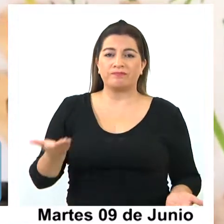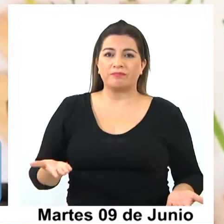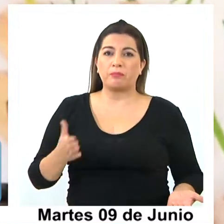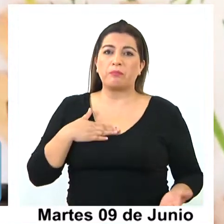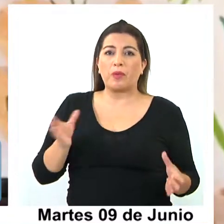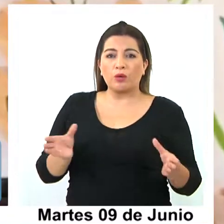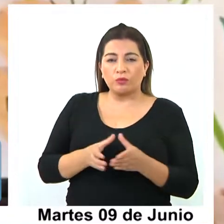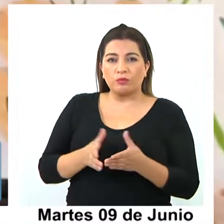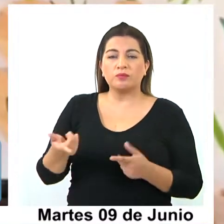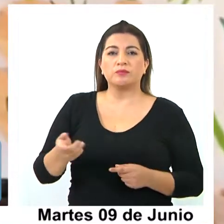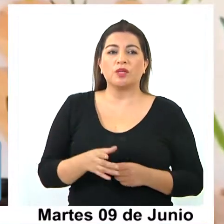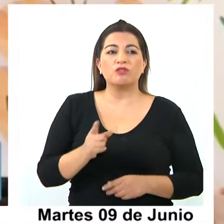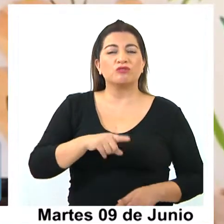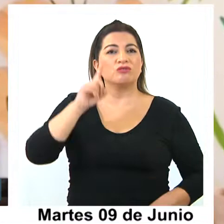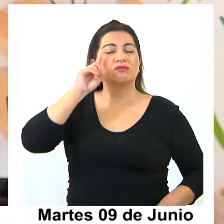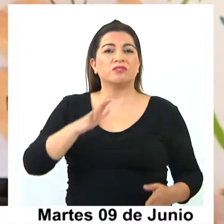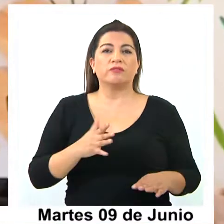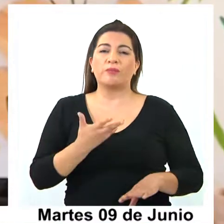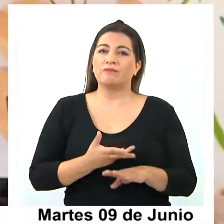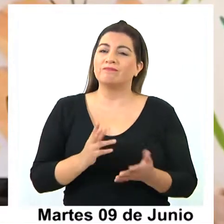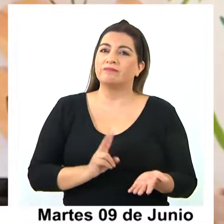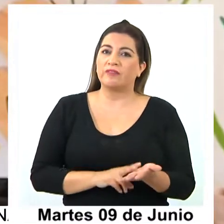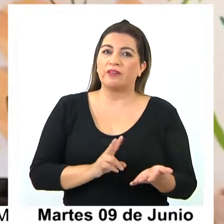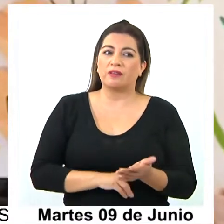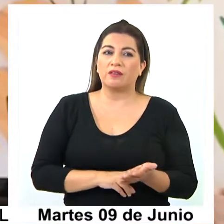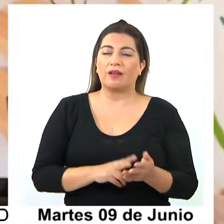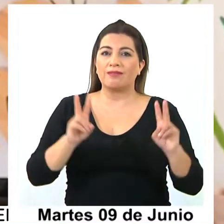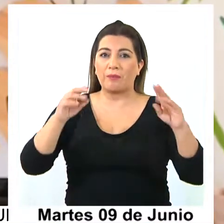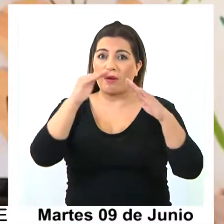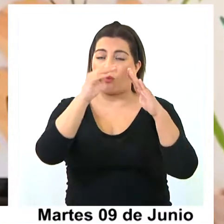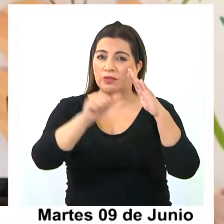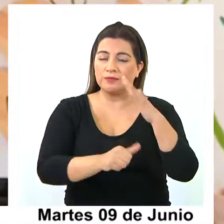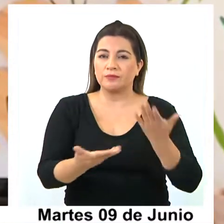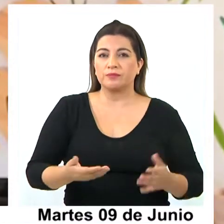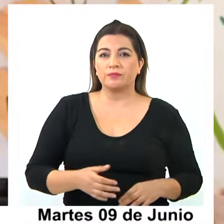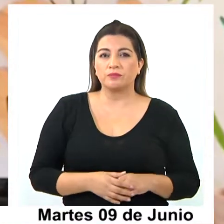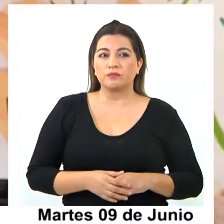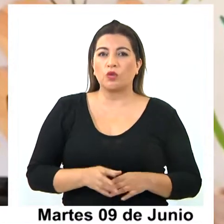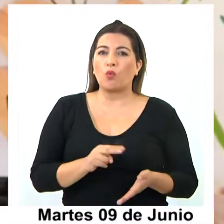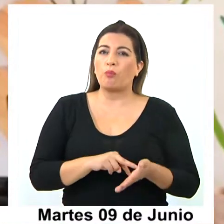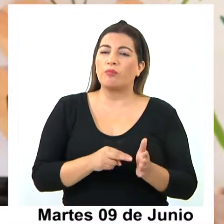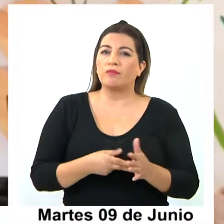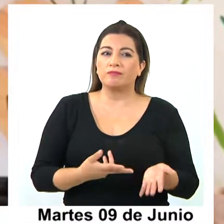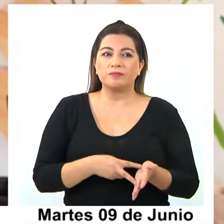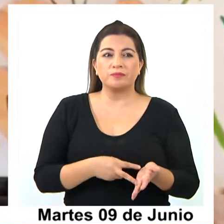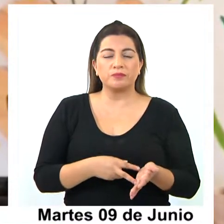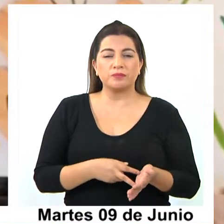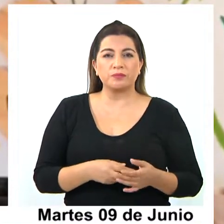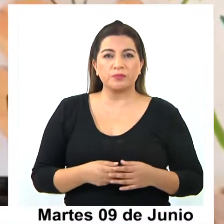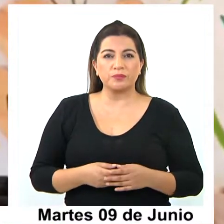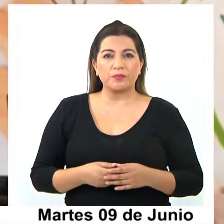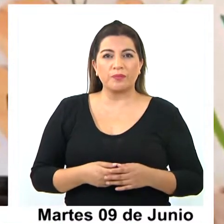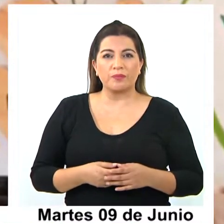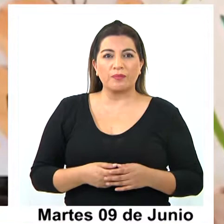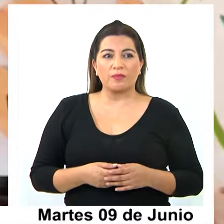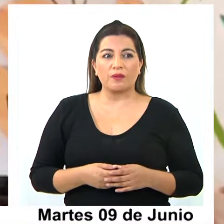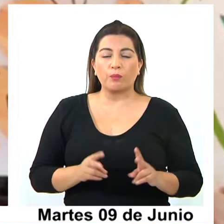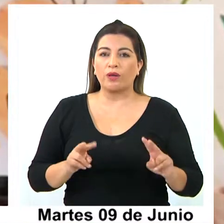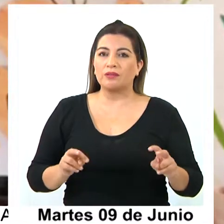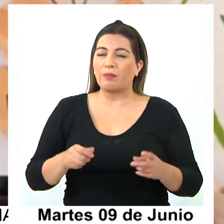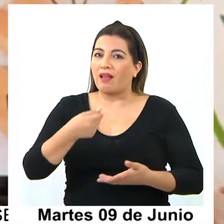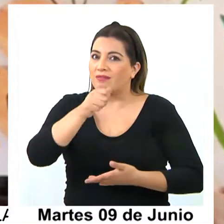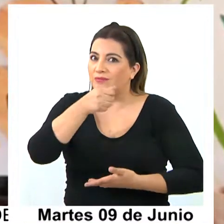el equipo. Entendimos que había efectivamente a través de la cuarentena un problema que resolver para las personas, que tiene que ver con la